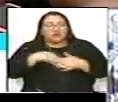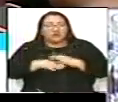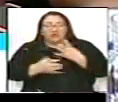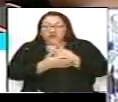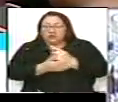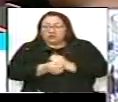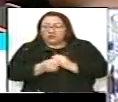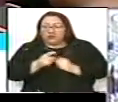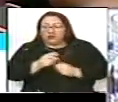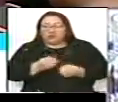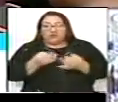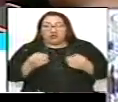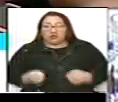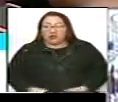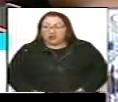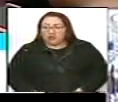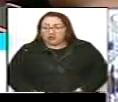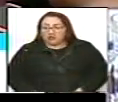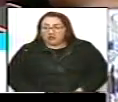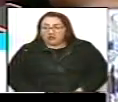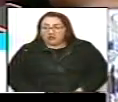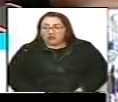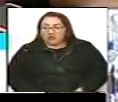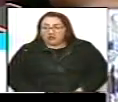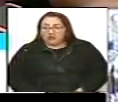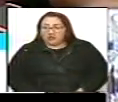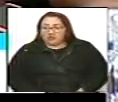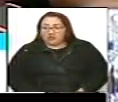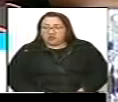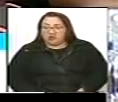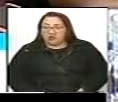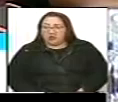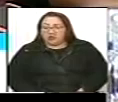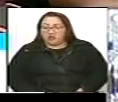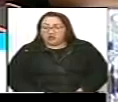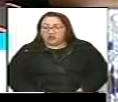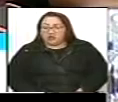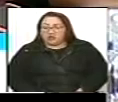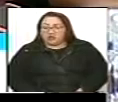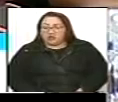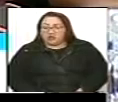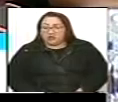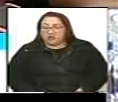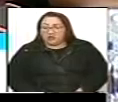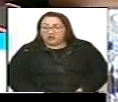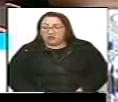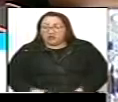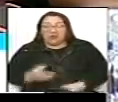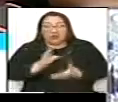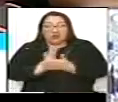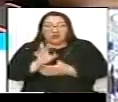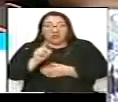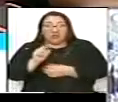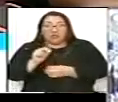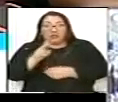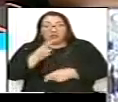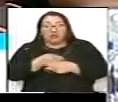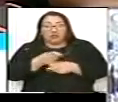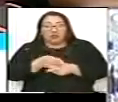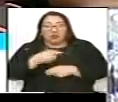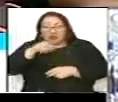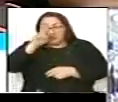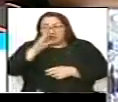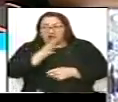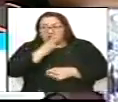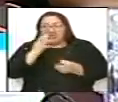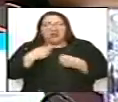presa porque hay una mayoría que está blindando. No, señor, eso lo rechazo. Claro. Y tiene que ser rechazado, porque así como usted habla en nombre del país, que no